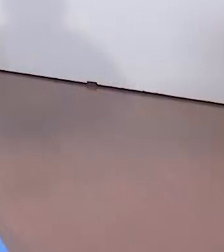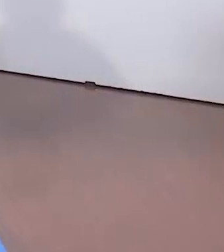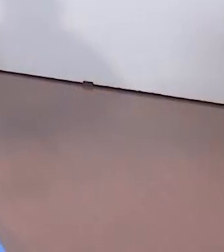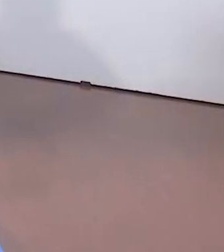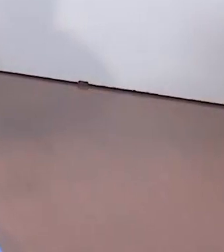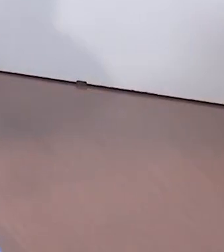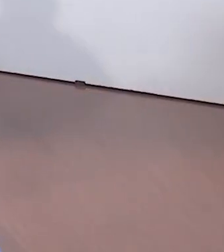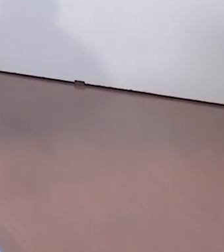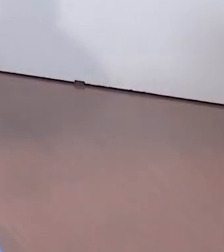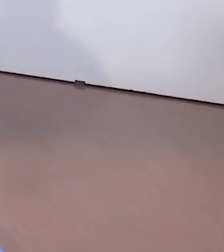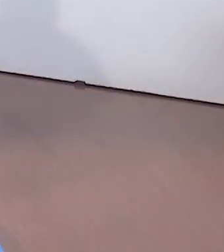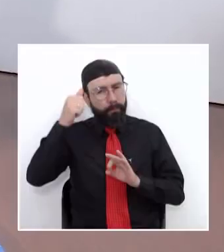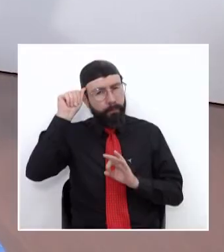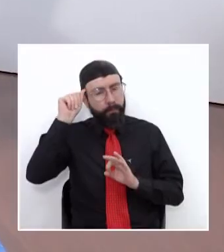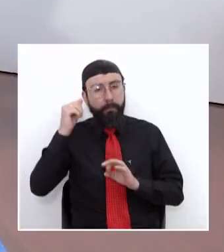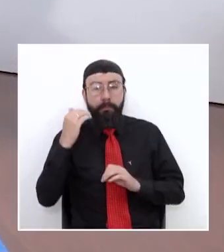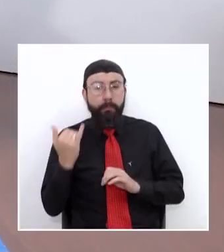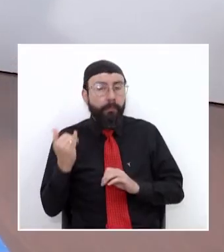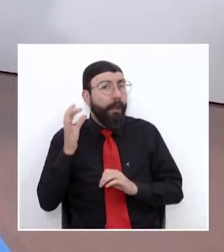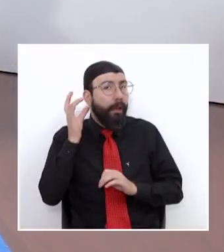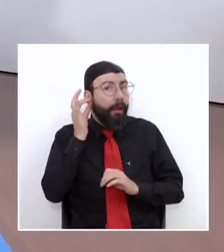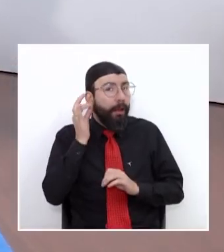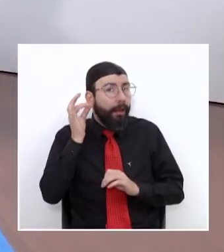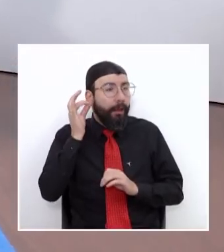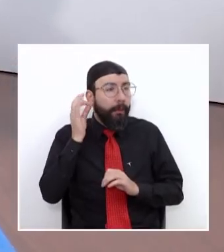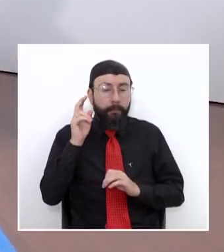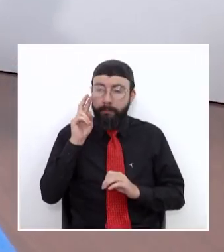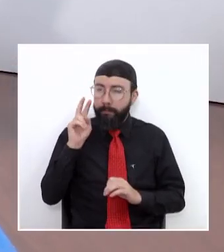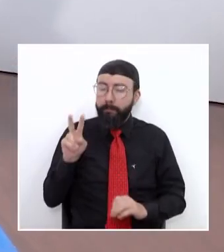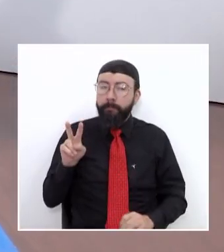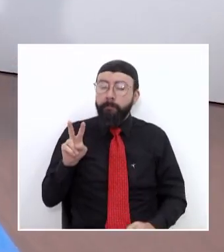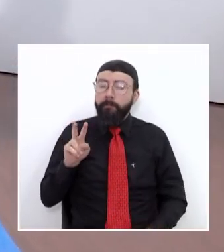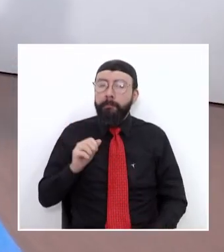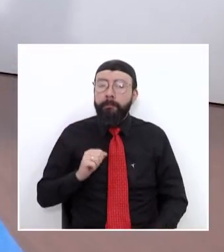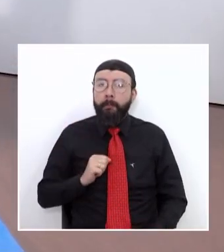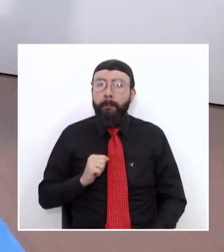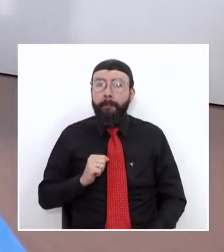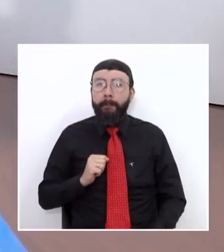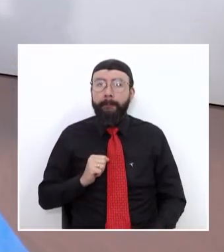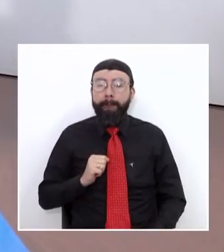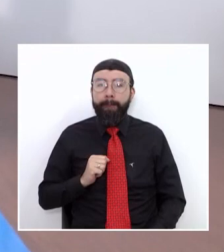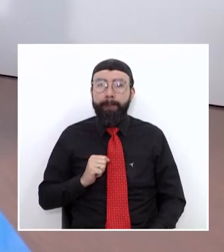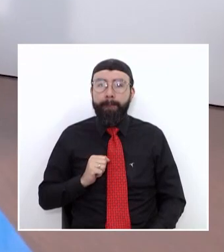tener en cuenta que en esta parte, si podemos ver, por lo general, y